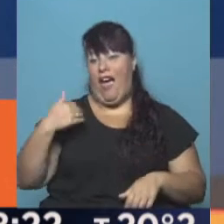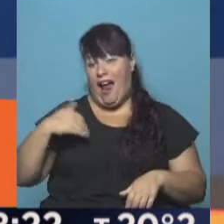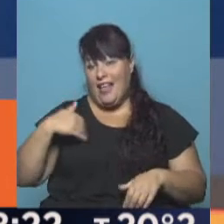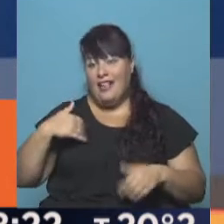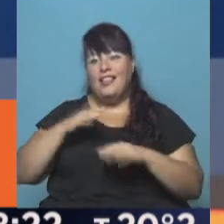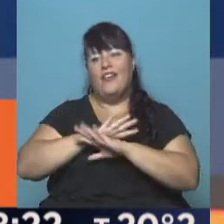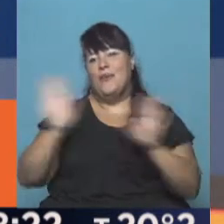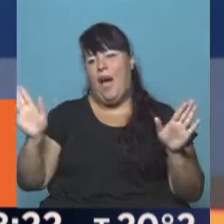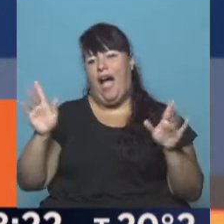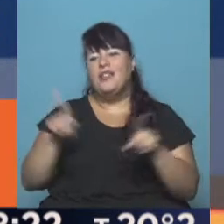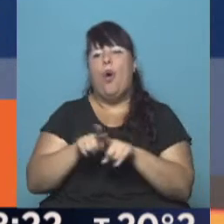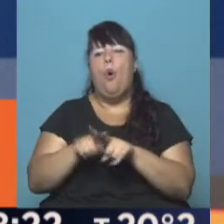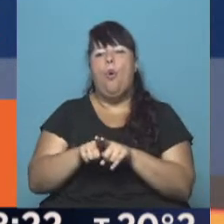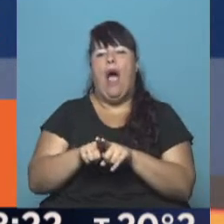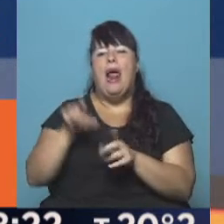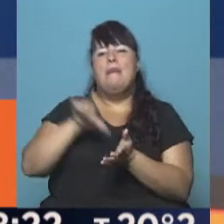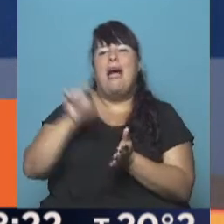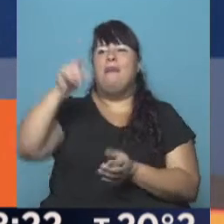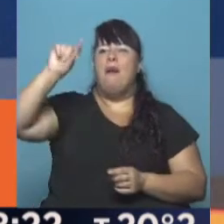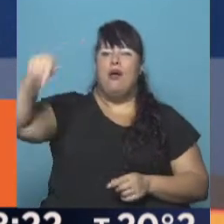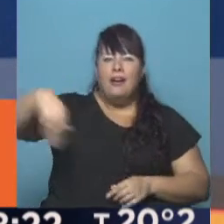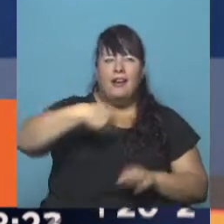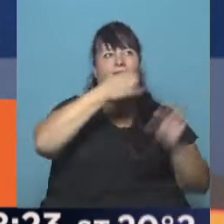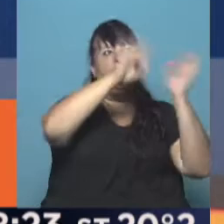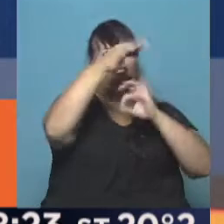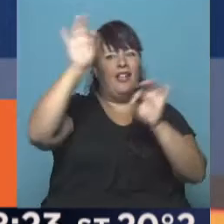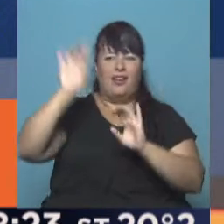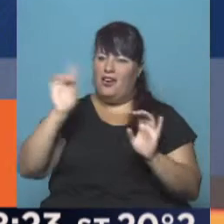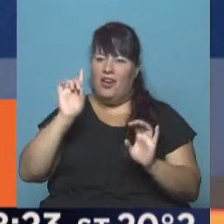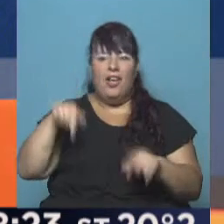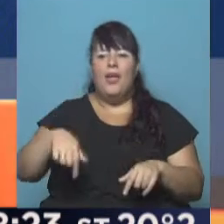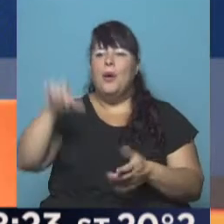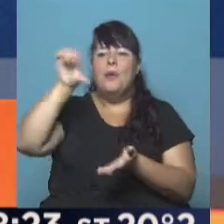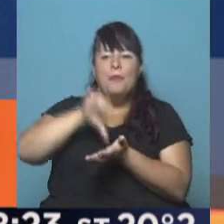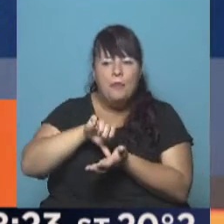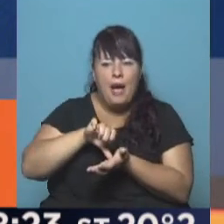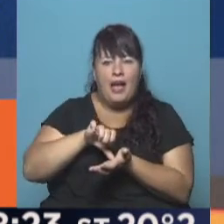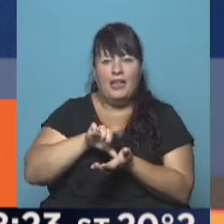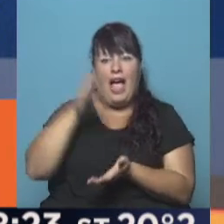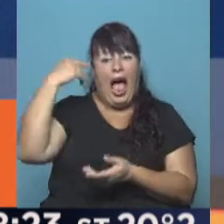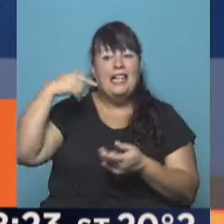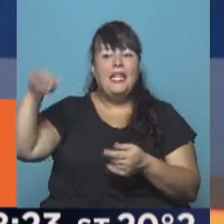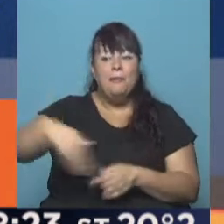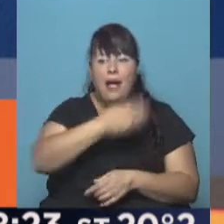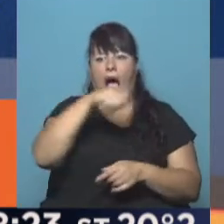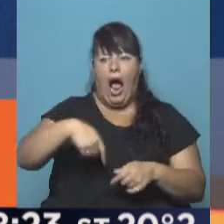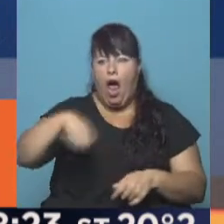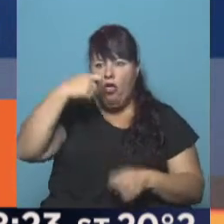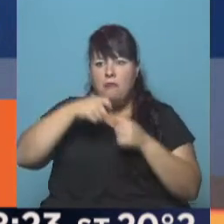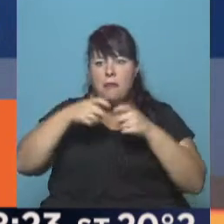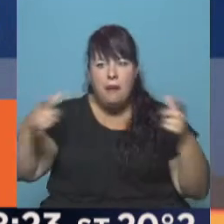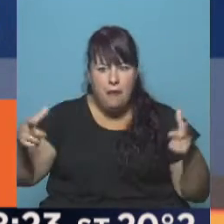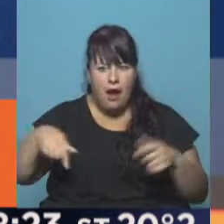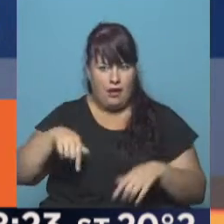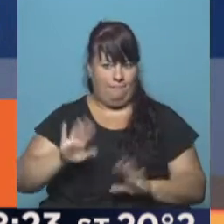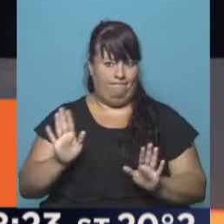deje de ser un país de tránsito y se transforme en un país de consumo de